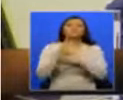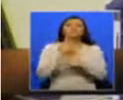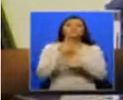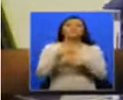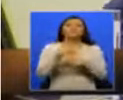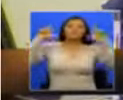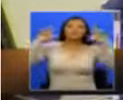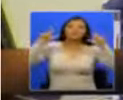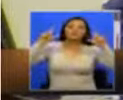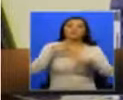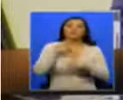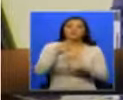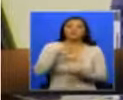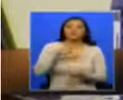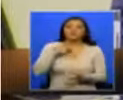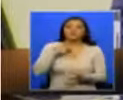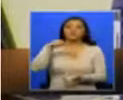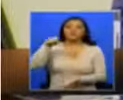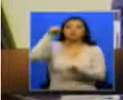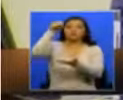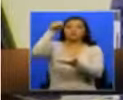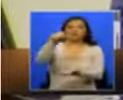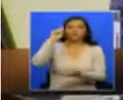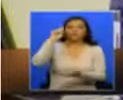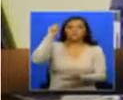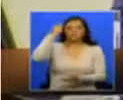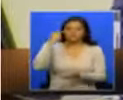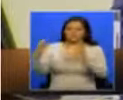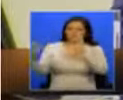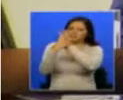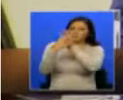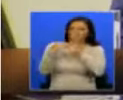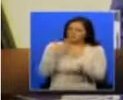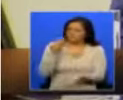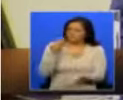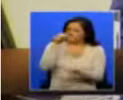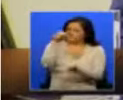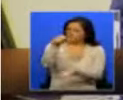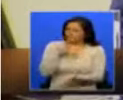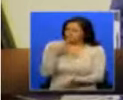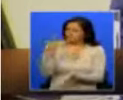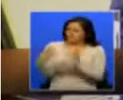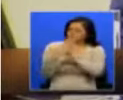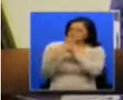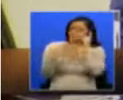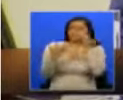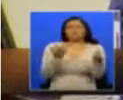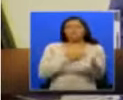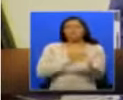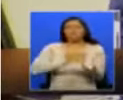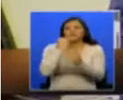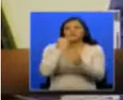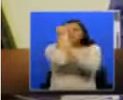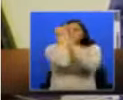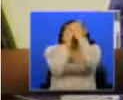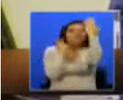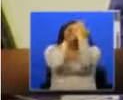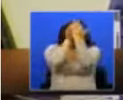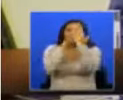publicidad del gobierno, es un vulgar montaje, ¿no? Hay gente que en esta circunstancia guarda un poquito de alma. Pero en todo